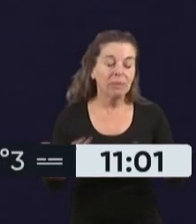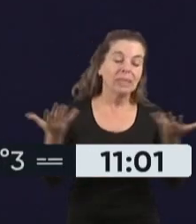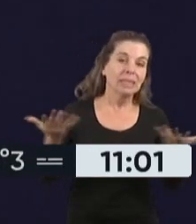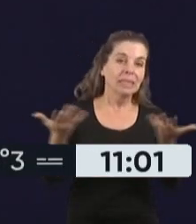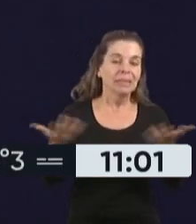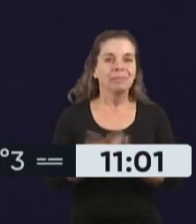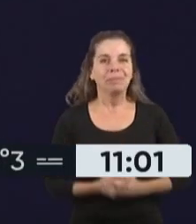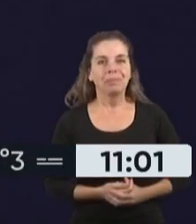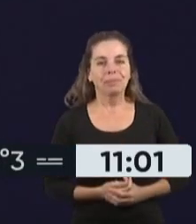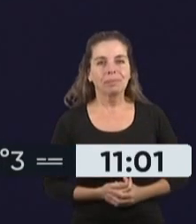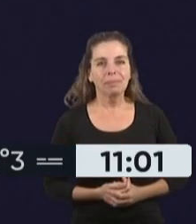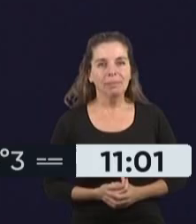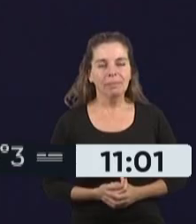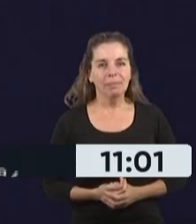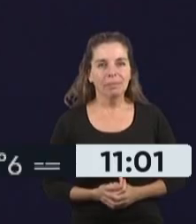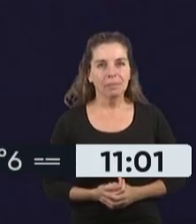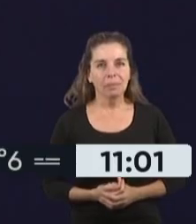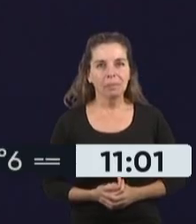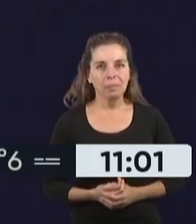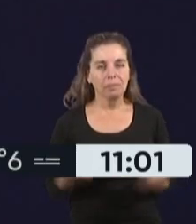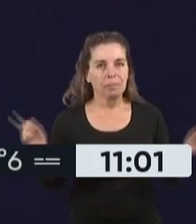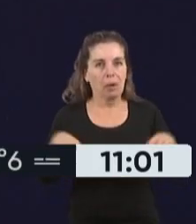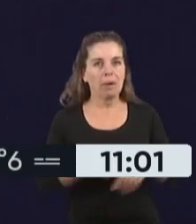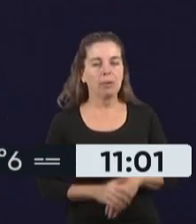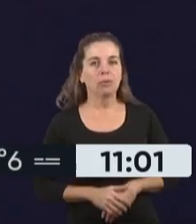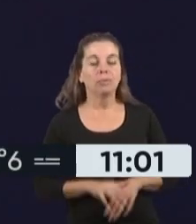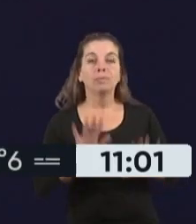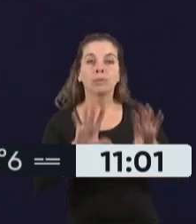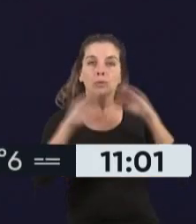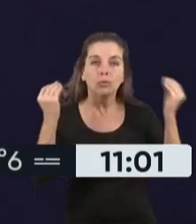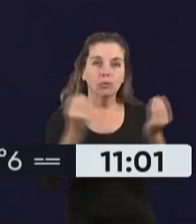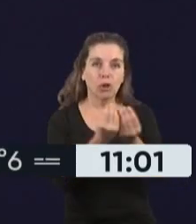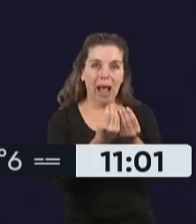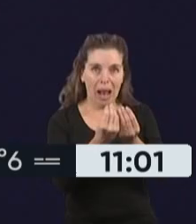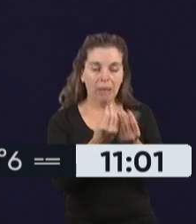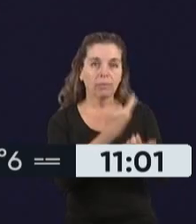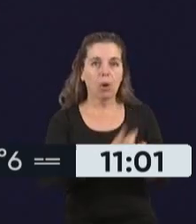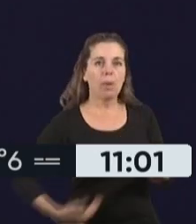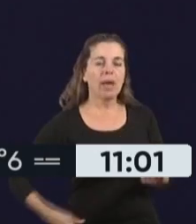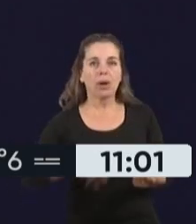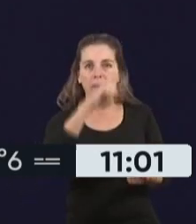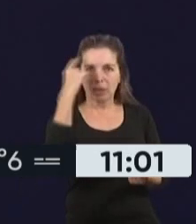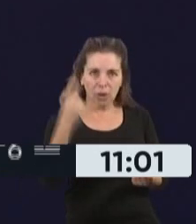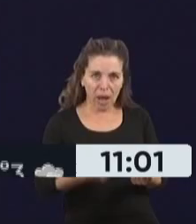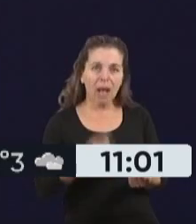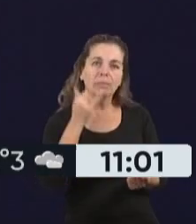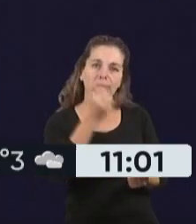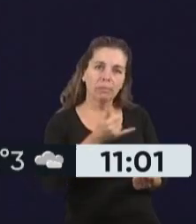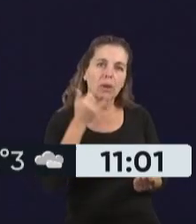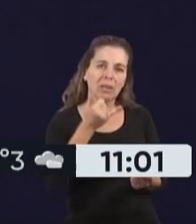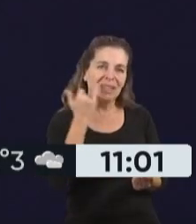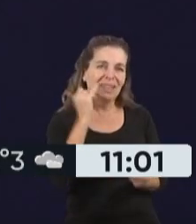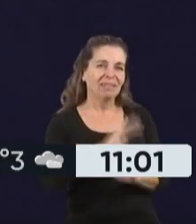chicas. Hay que alejarse, Jaime. En este sentido, el Gobierno Nacional, y como decía, con el fin